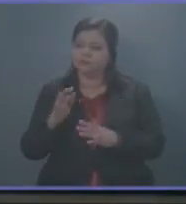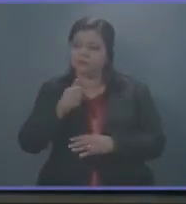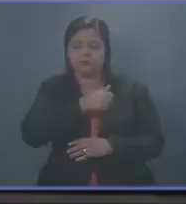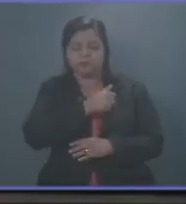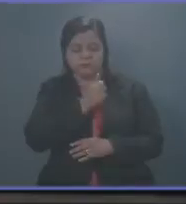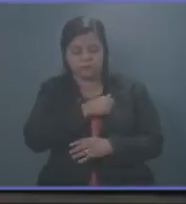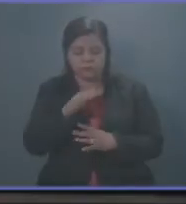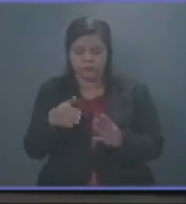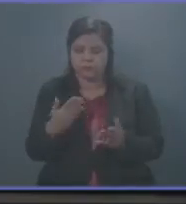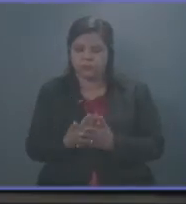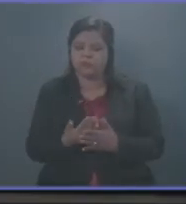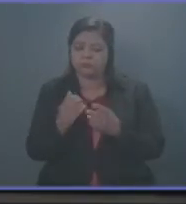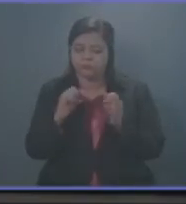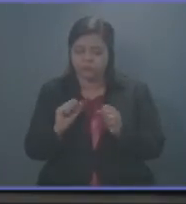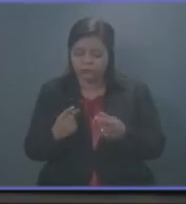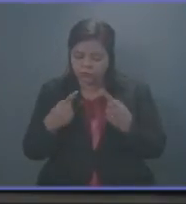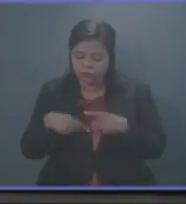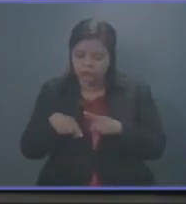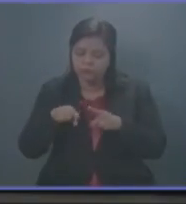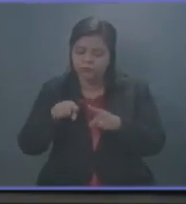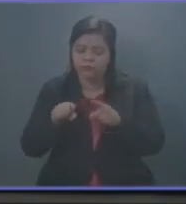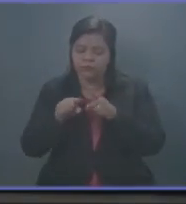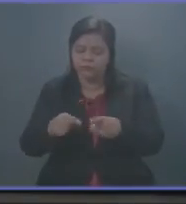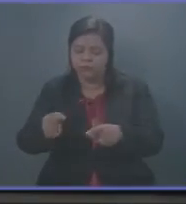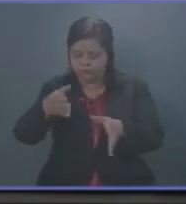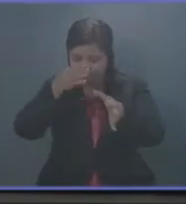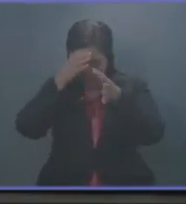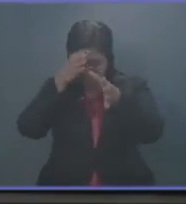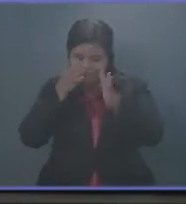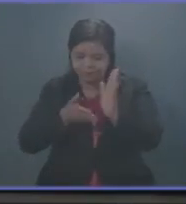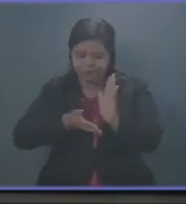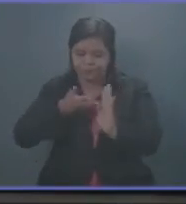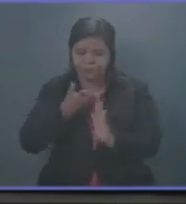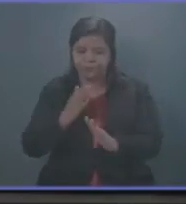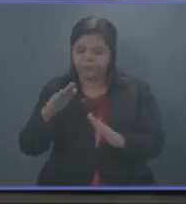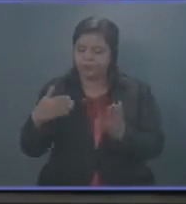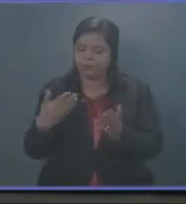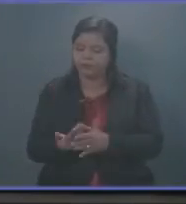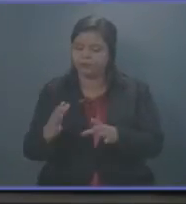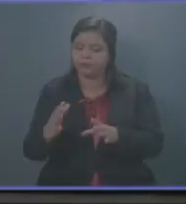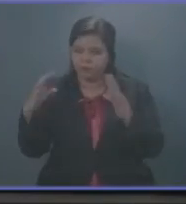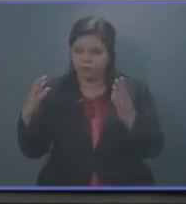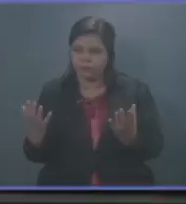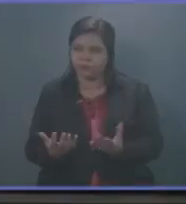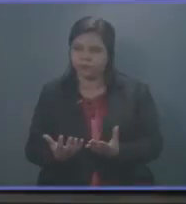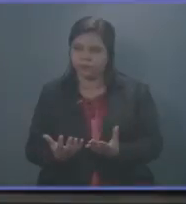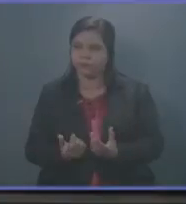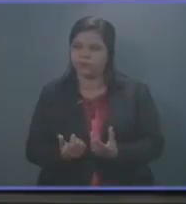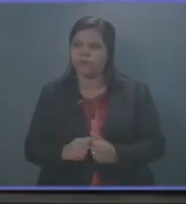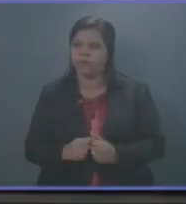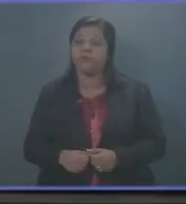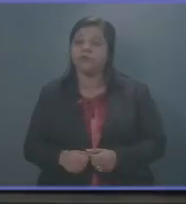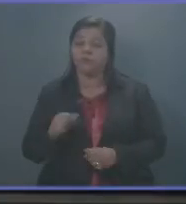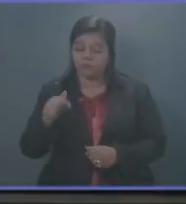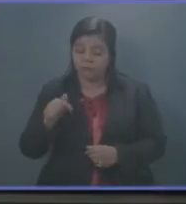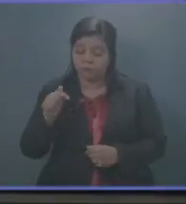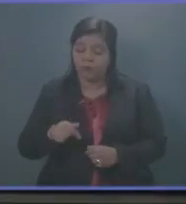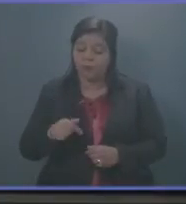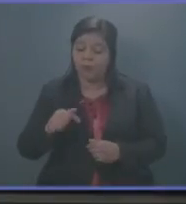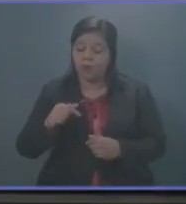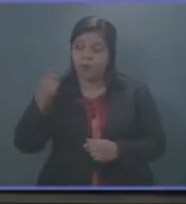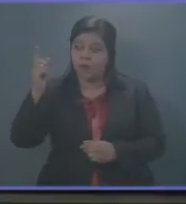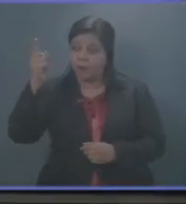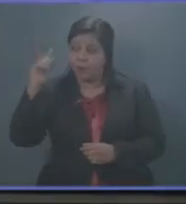que le permitirán continuar creciendo en conocimiento y desarrollarse en el mundo cambiante que vivimos. Que esa dedicación de